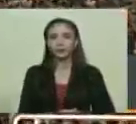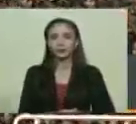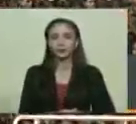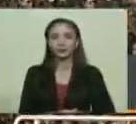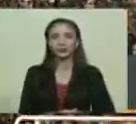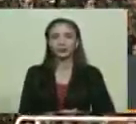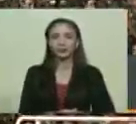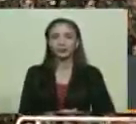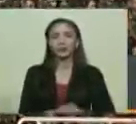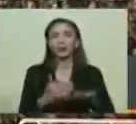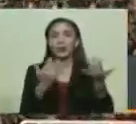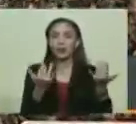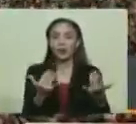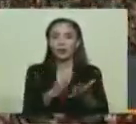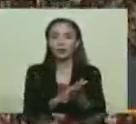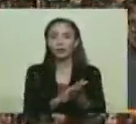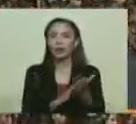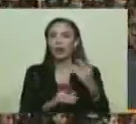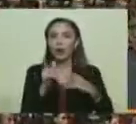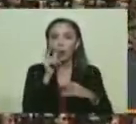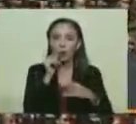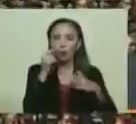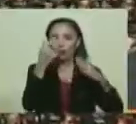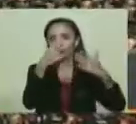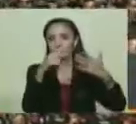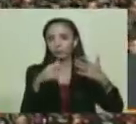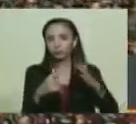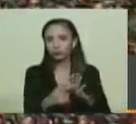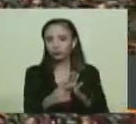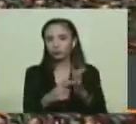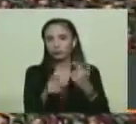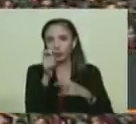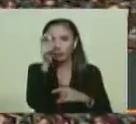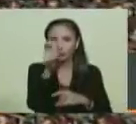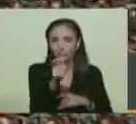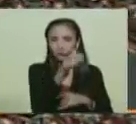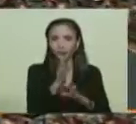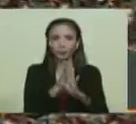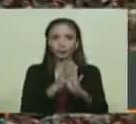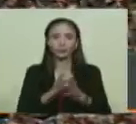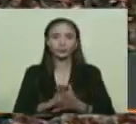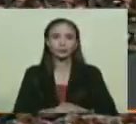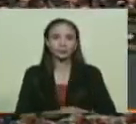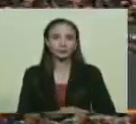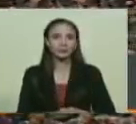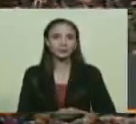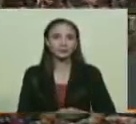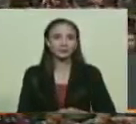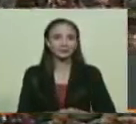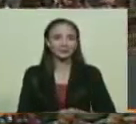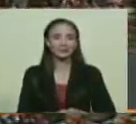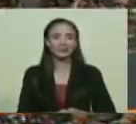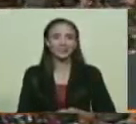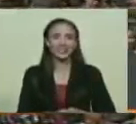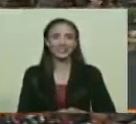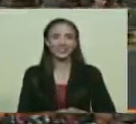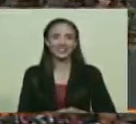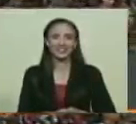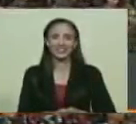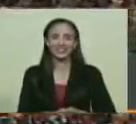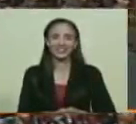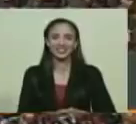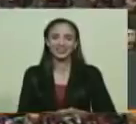Reciben Félix José Cabello Fernández, Inés de Jesús Centeno Guerrero, José Sebastián Álvarez